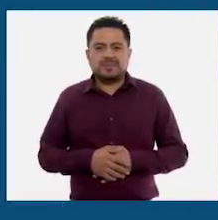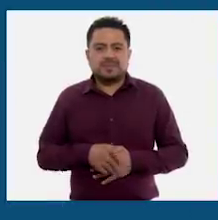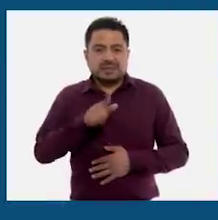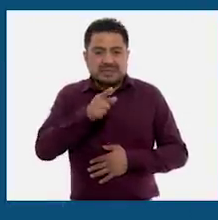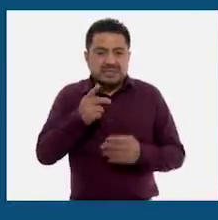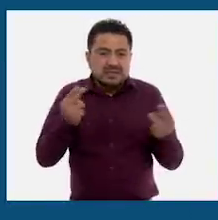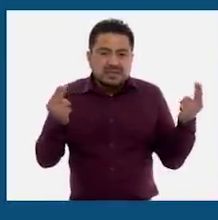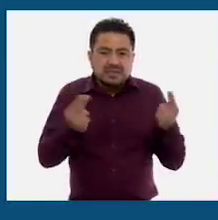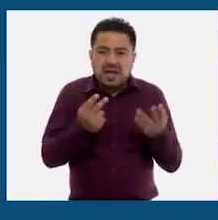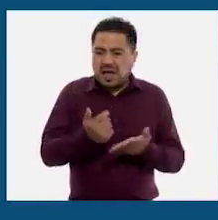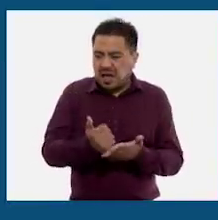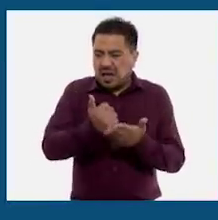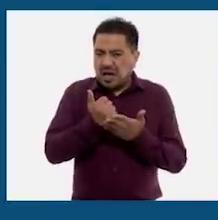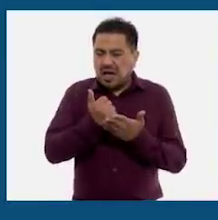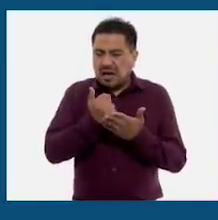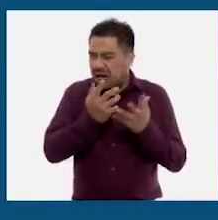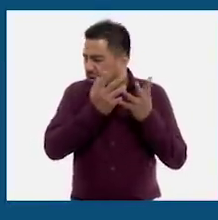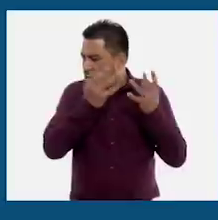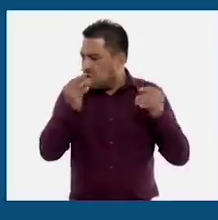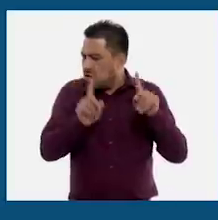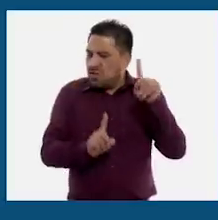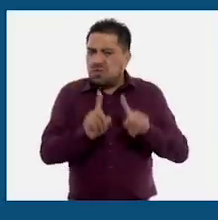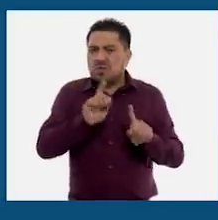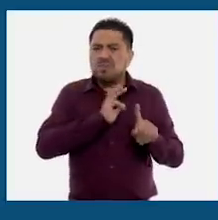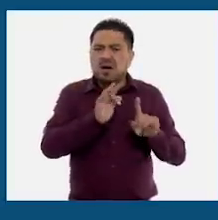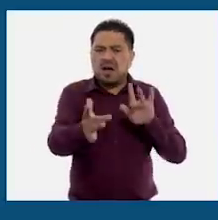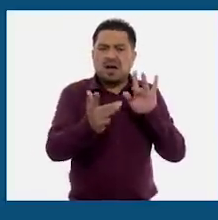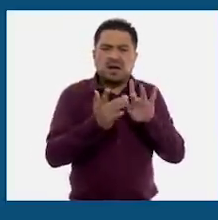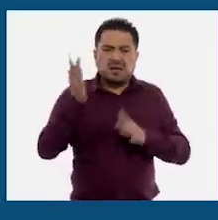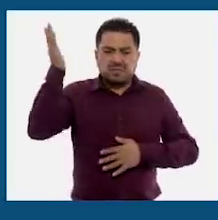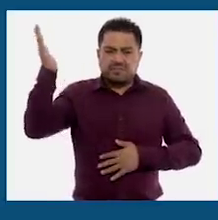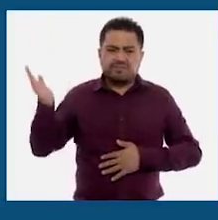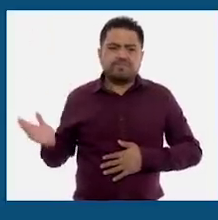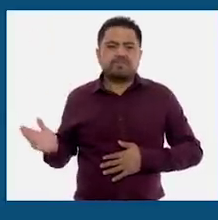Si necesitas ayuda para resolver tus dudas, contáctanos.